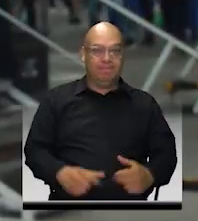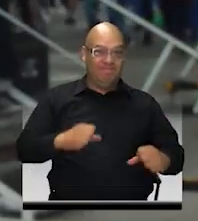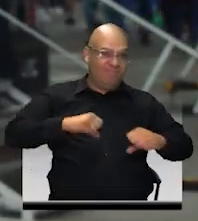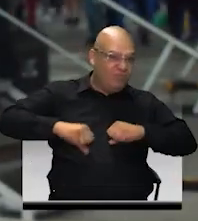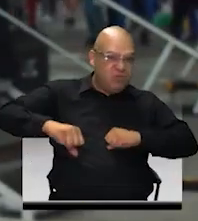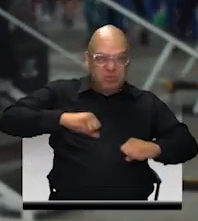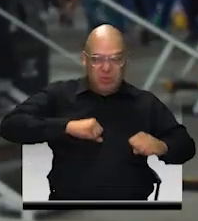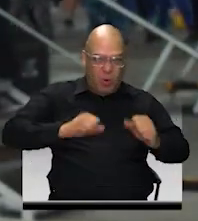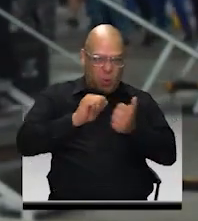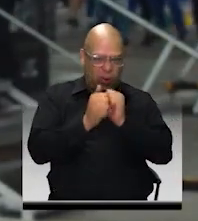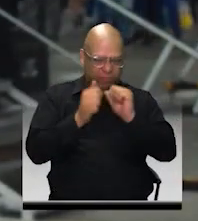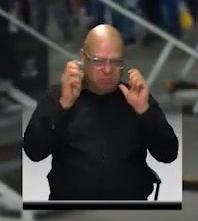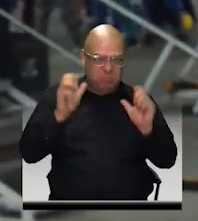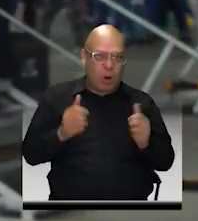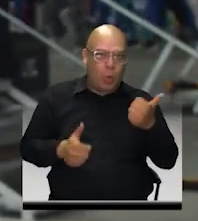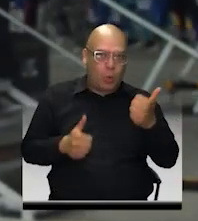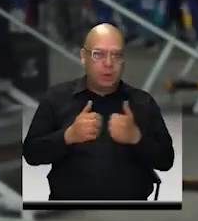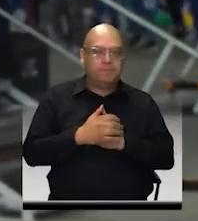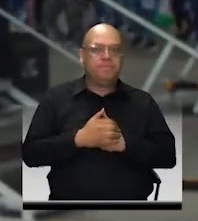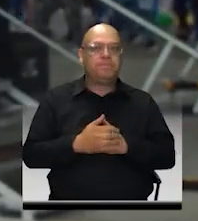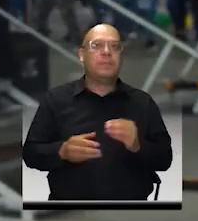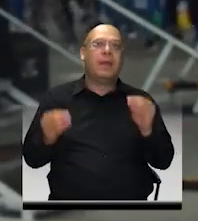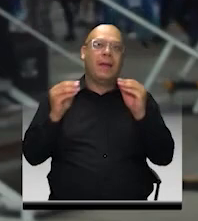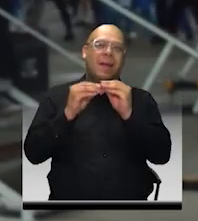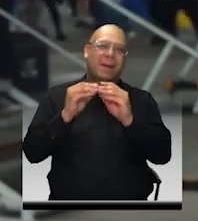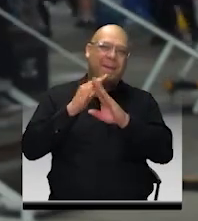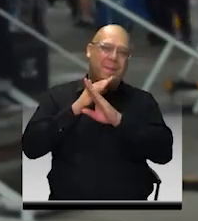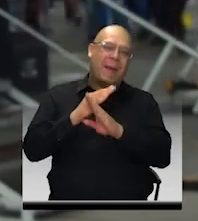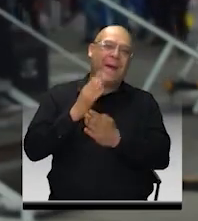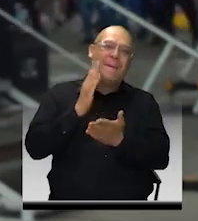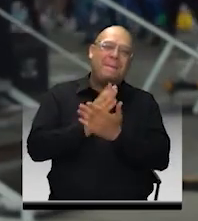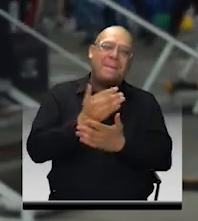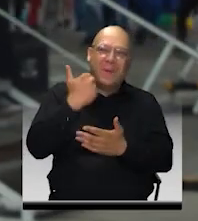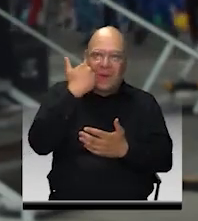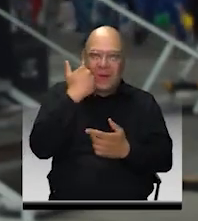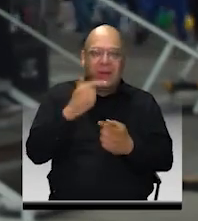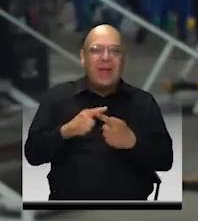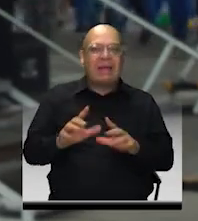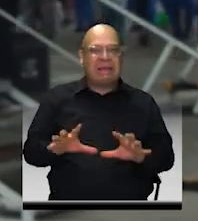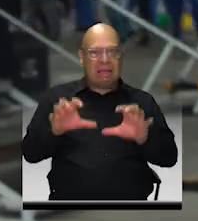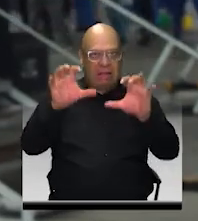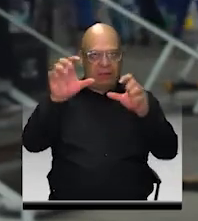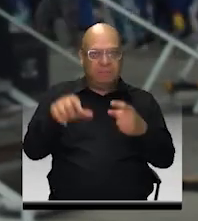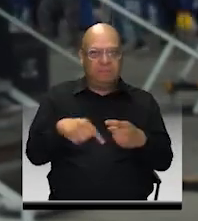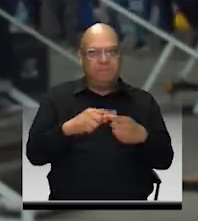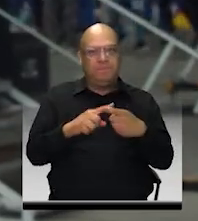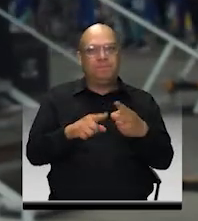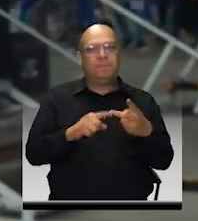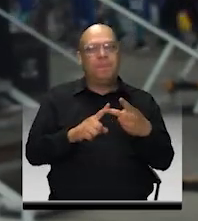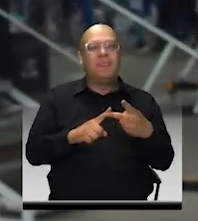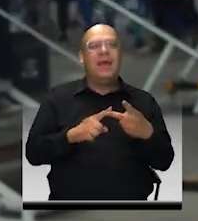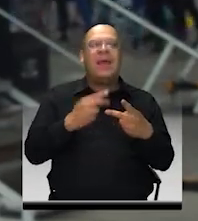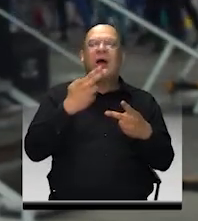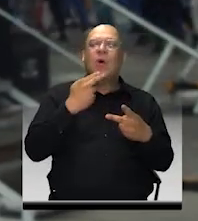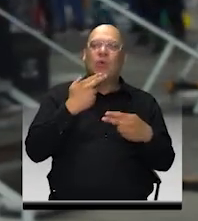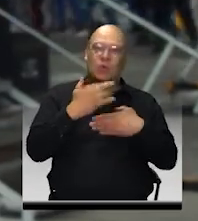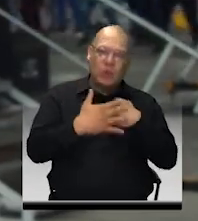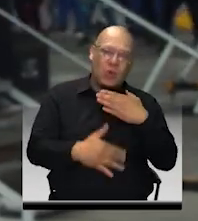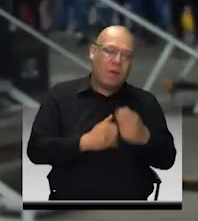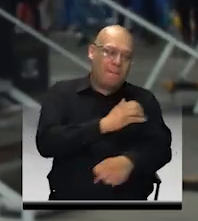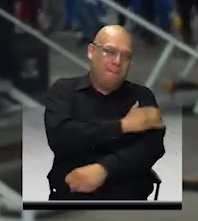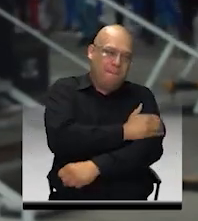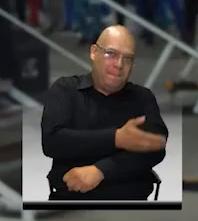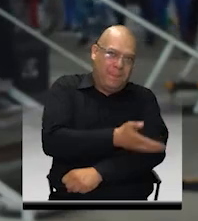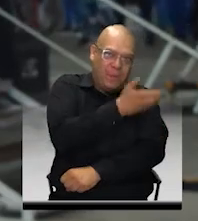actividad física son, te ayuda a prevenir y a gestionar enfermedades como son el cáncer, como es la diabetes, la